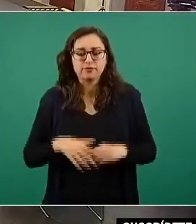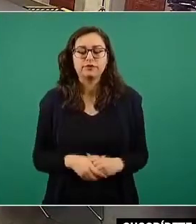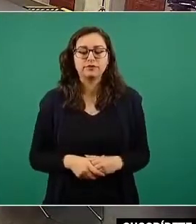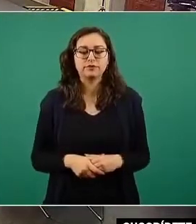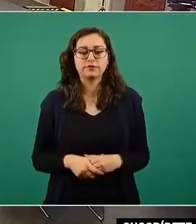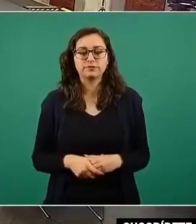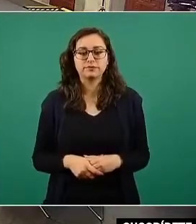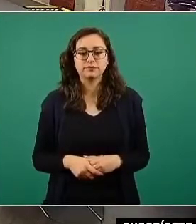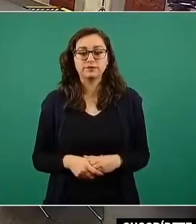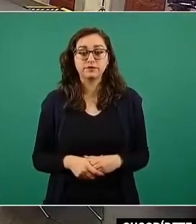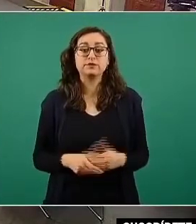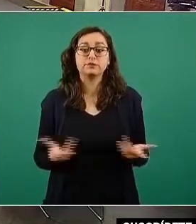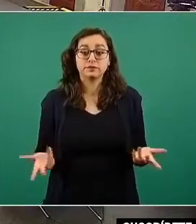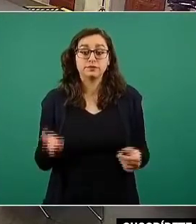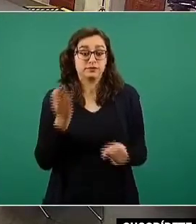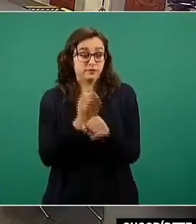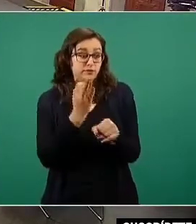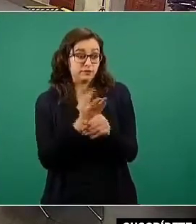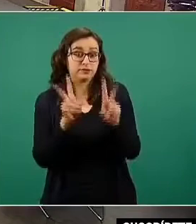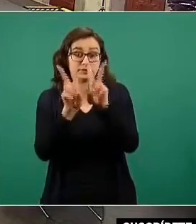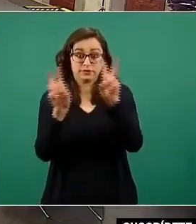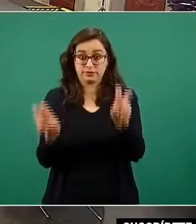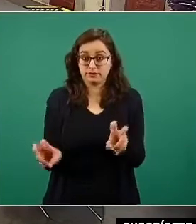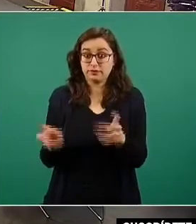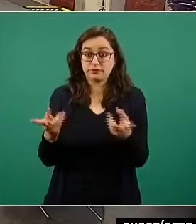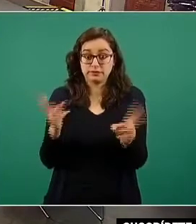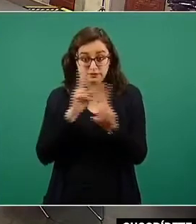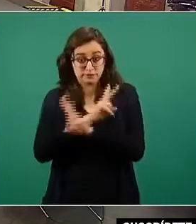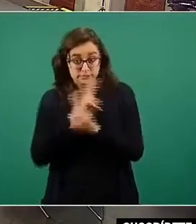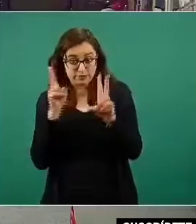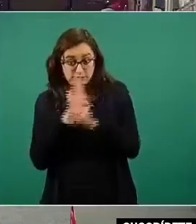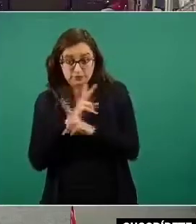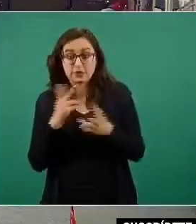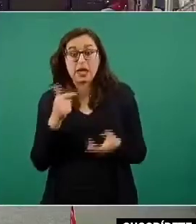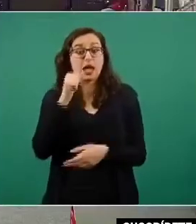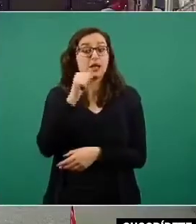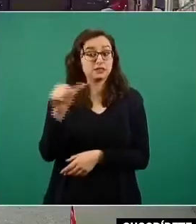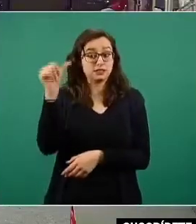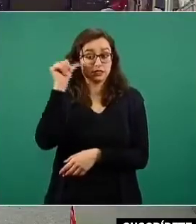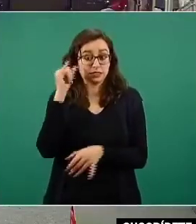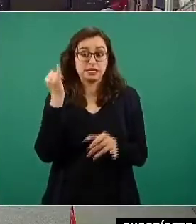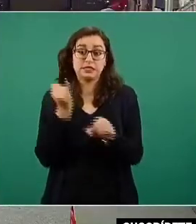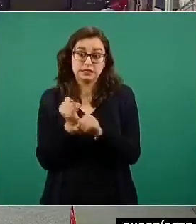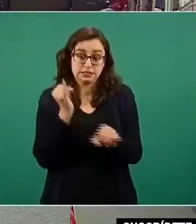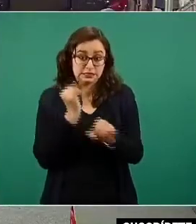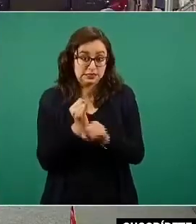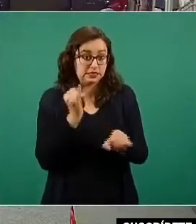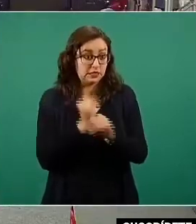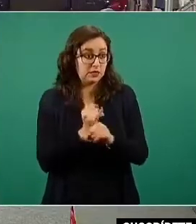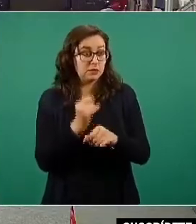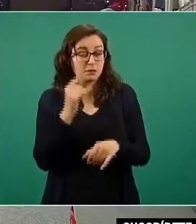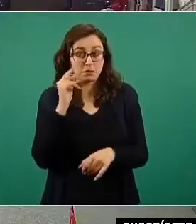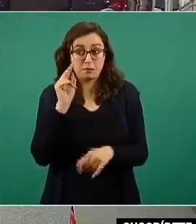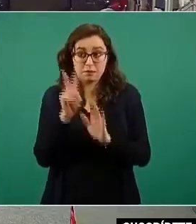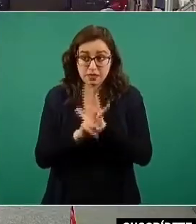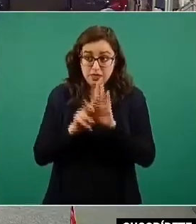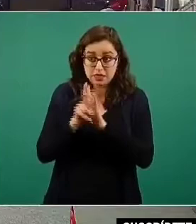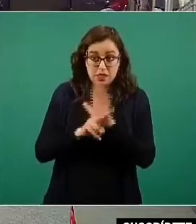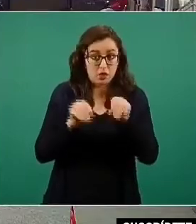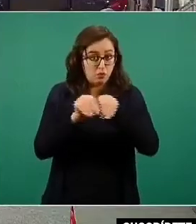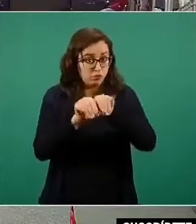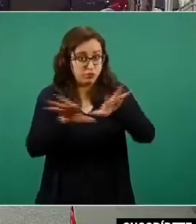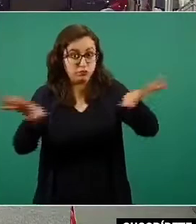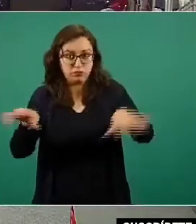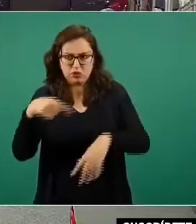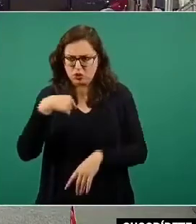Aquí aprovecho con este tema de los tanques de oxígeno. Ayer vi circular en redes sociales un video de